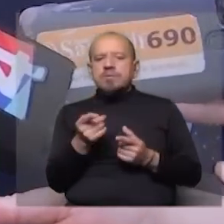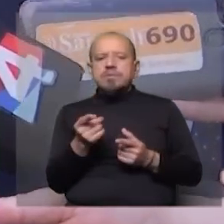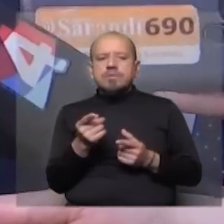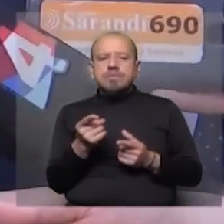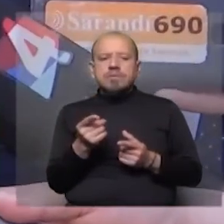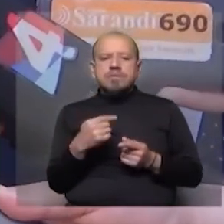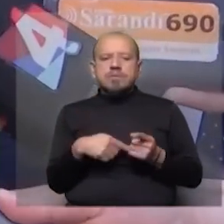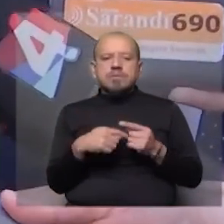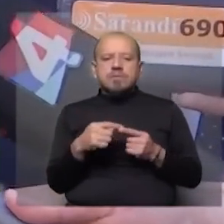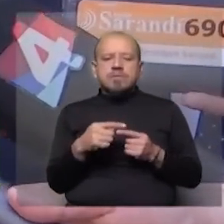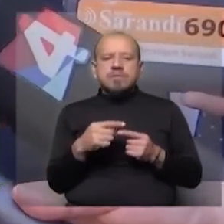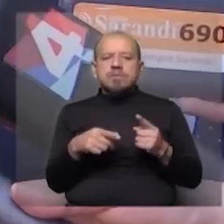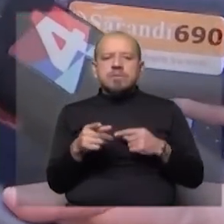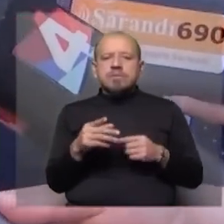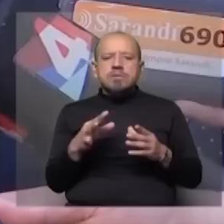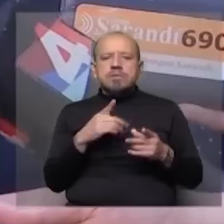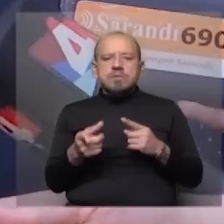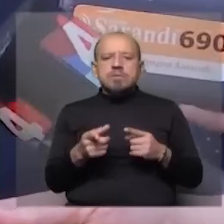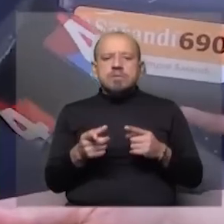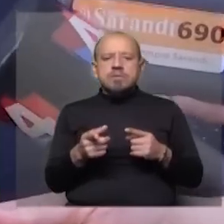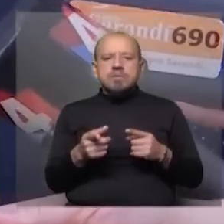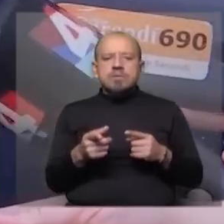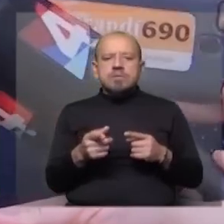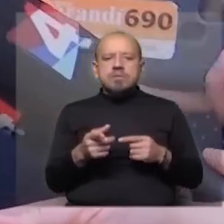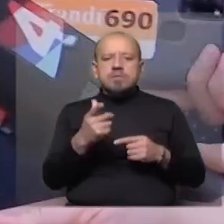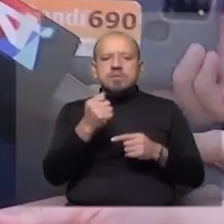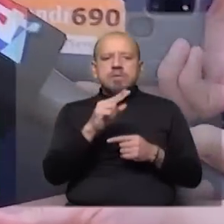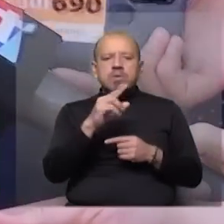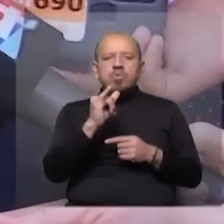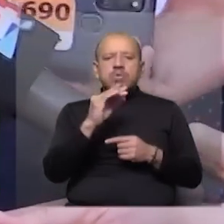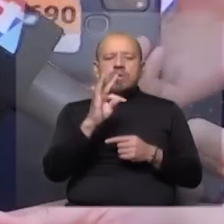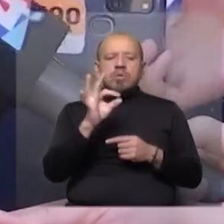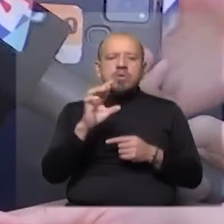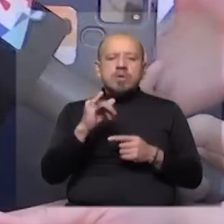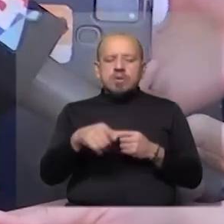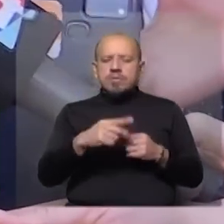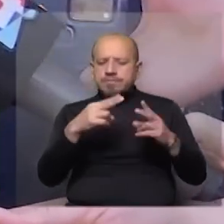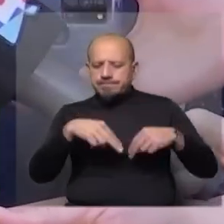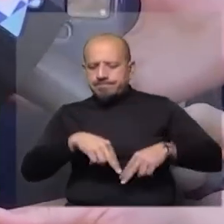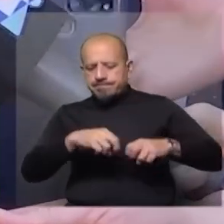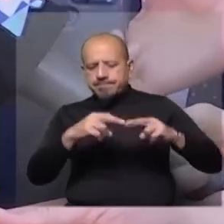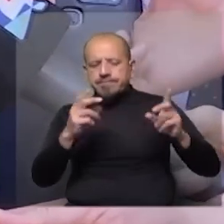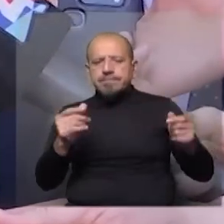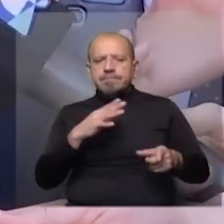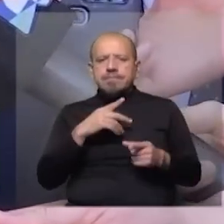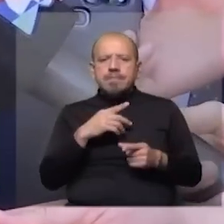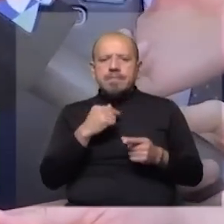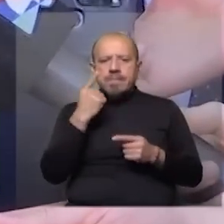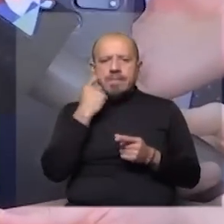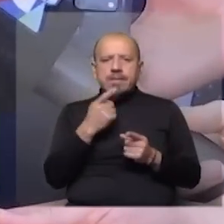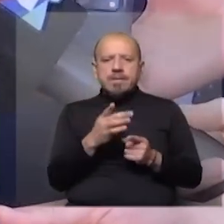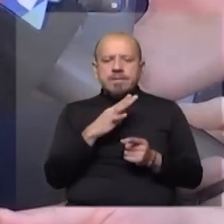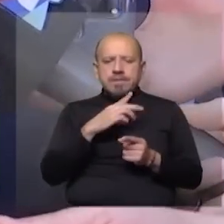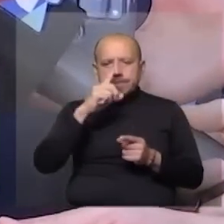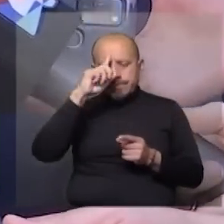surgen básicamente y fundamentalmente de una auditoría de la auditoría interna de la nación que registró hechos donde